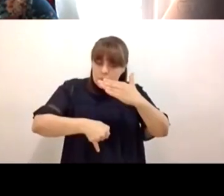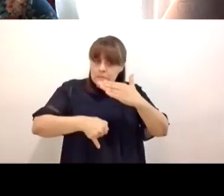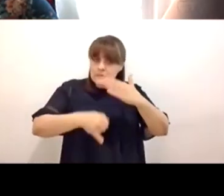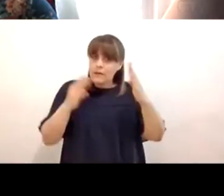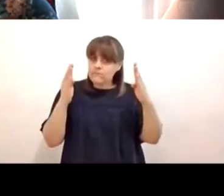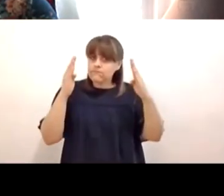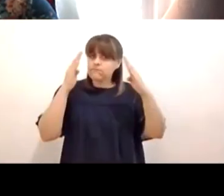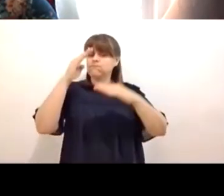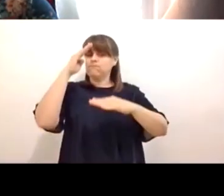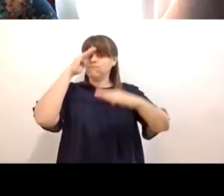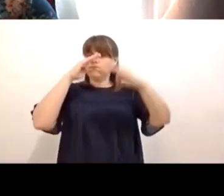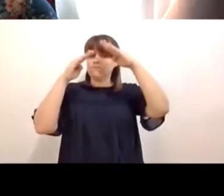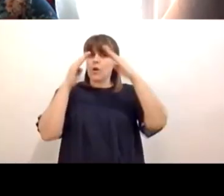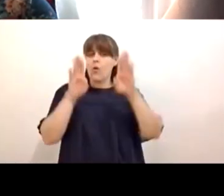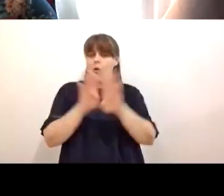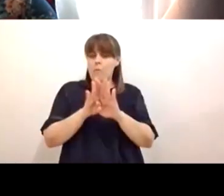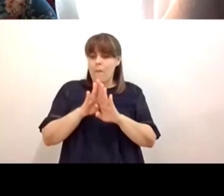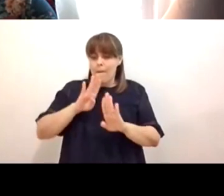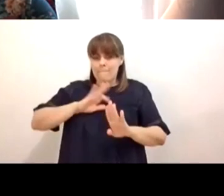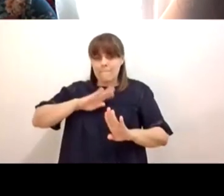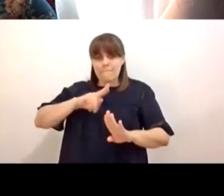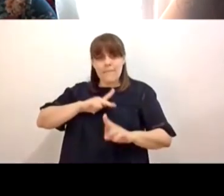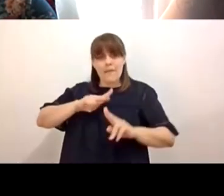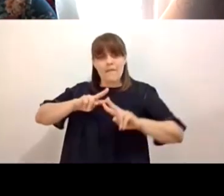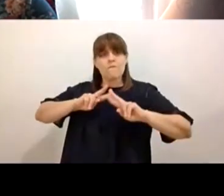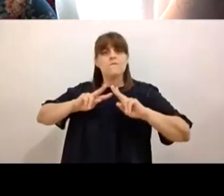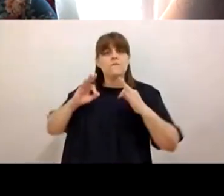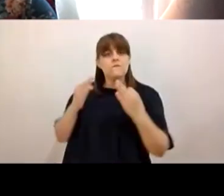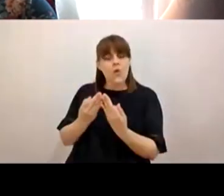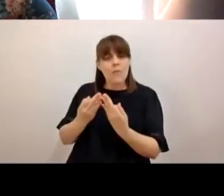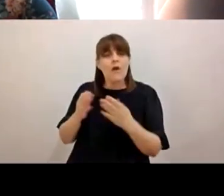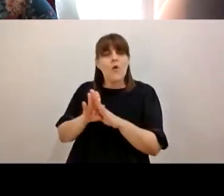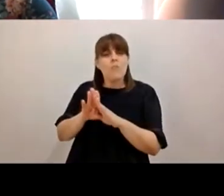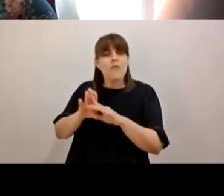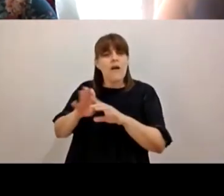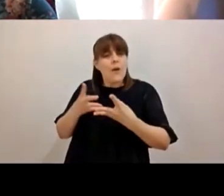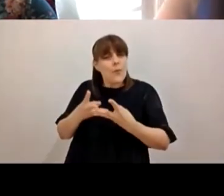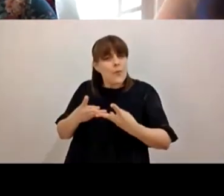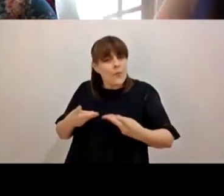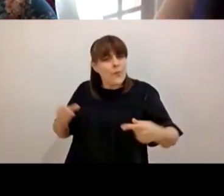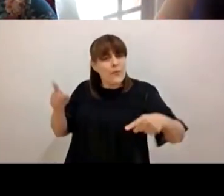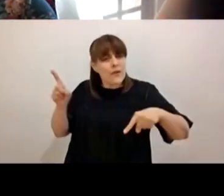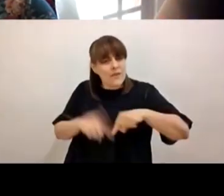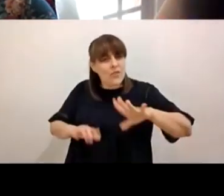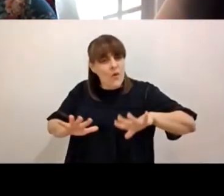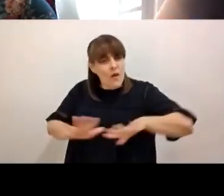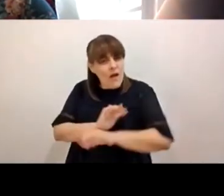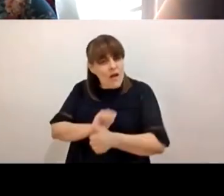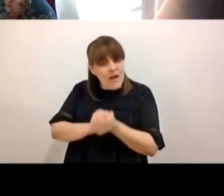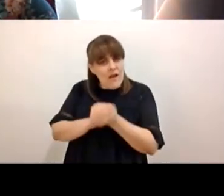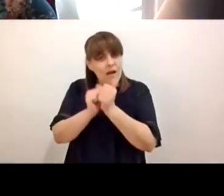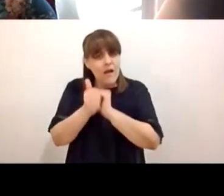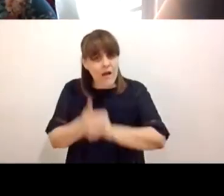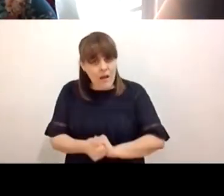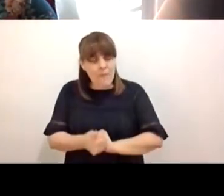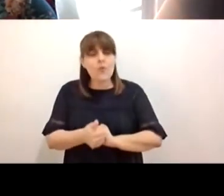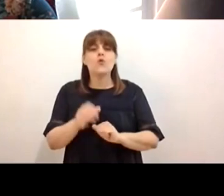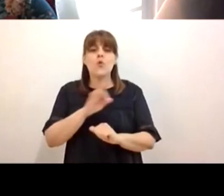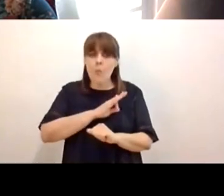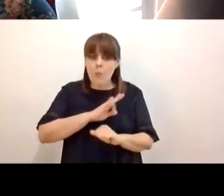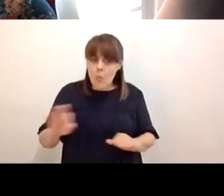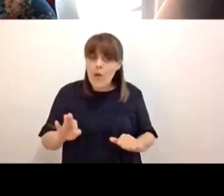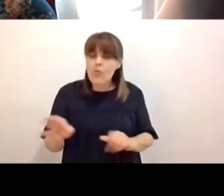patrones o se deconstruyen esquemas muy arraigados y tenemos la posibilidad de practicar o de buscar prácticas de crianza